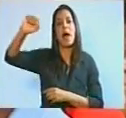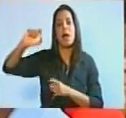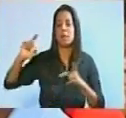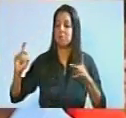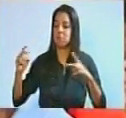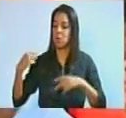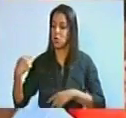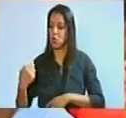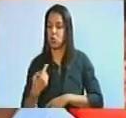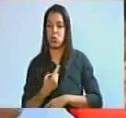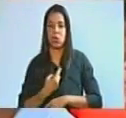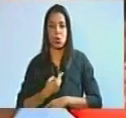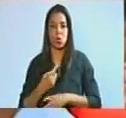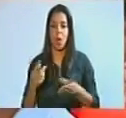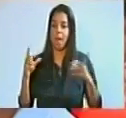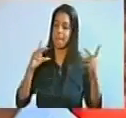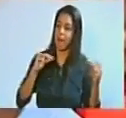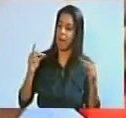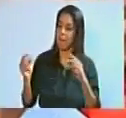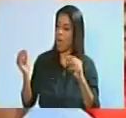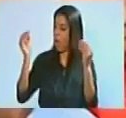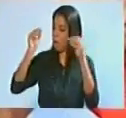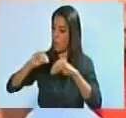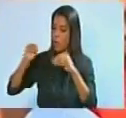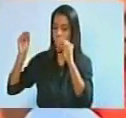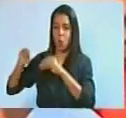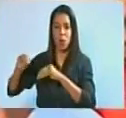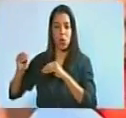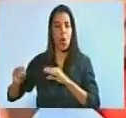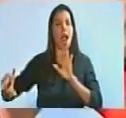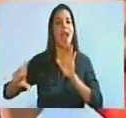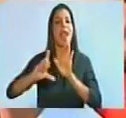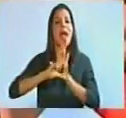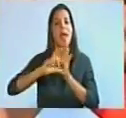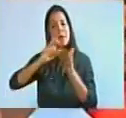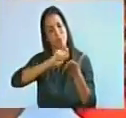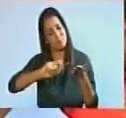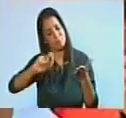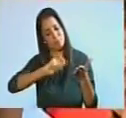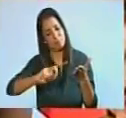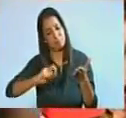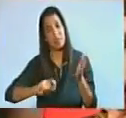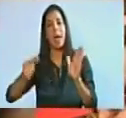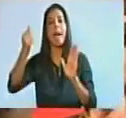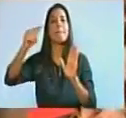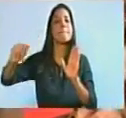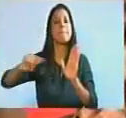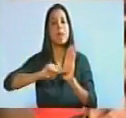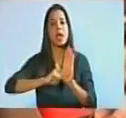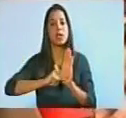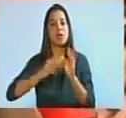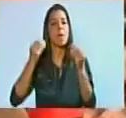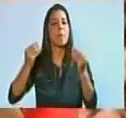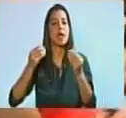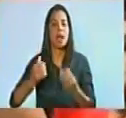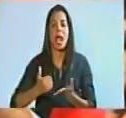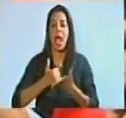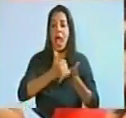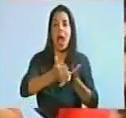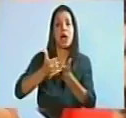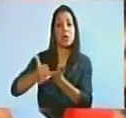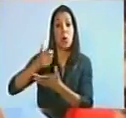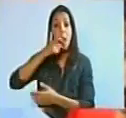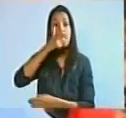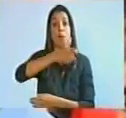estado acordando leyes, acordando precios que van a favor de nuestro pueblo, y que este